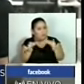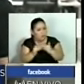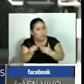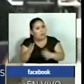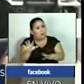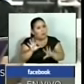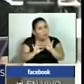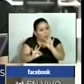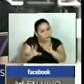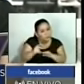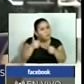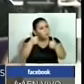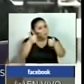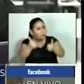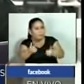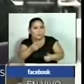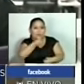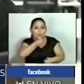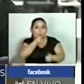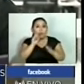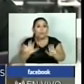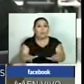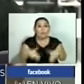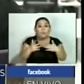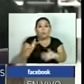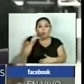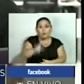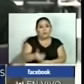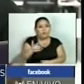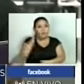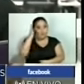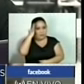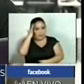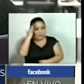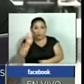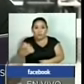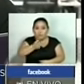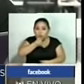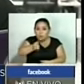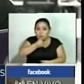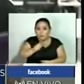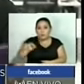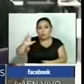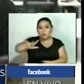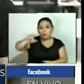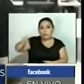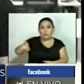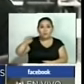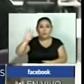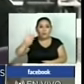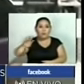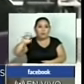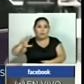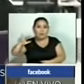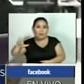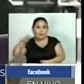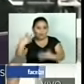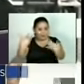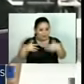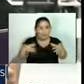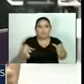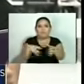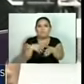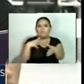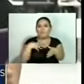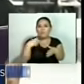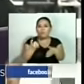registran cifras alentadoras, porque hasta hoy se ha informado que se registran 3.433 pacientes